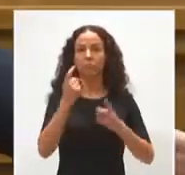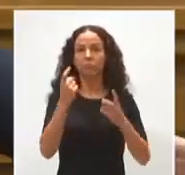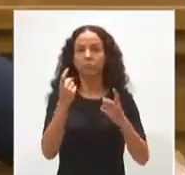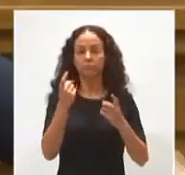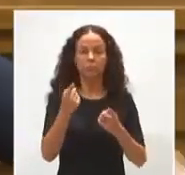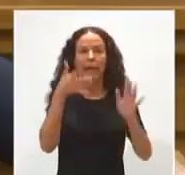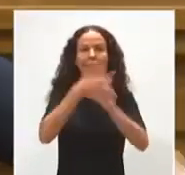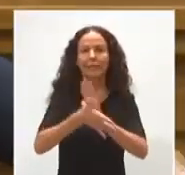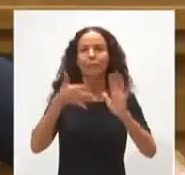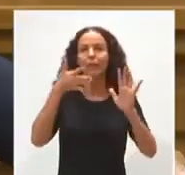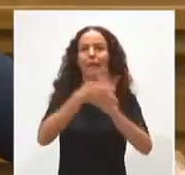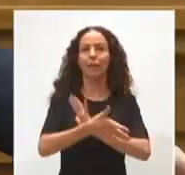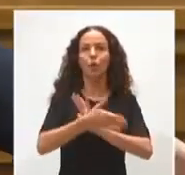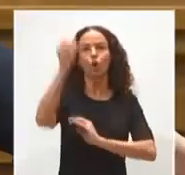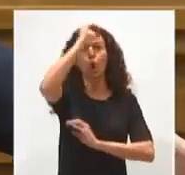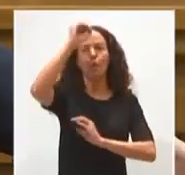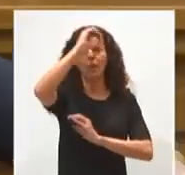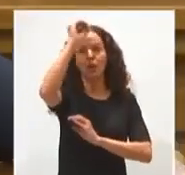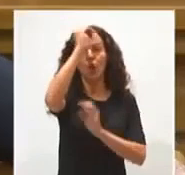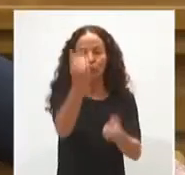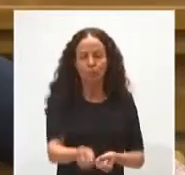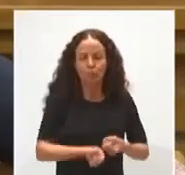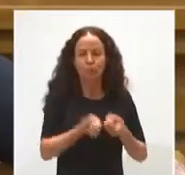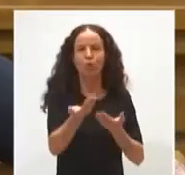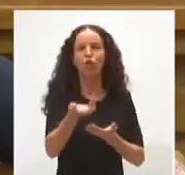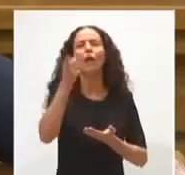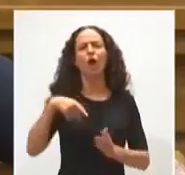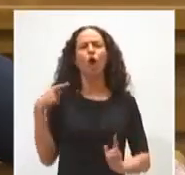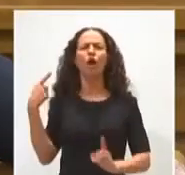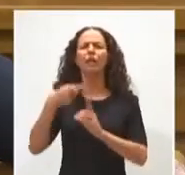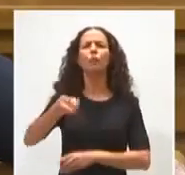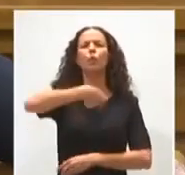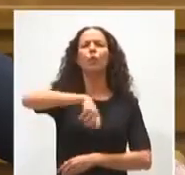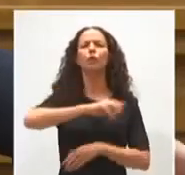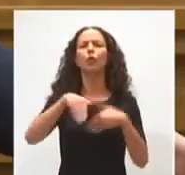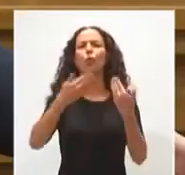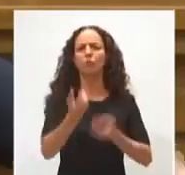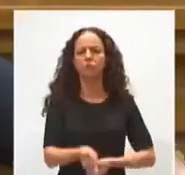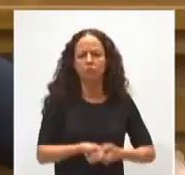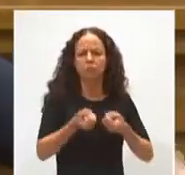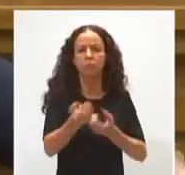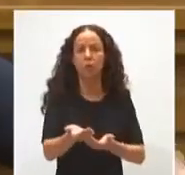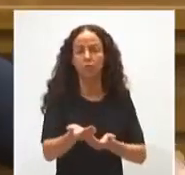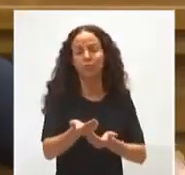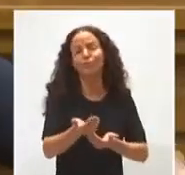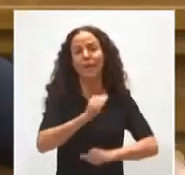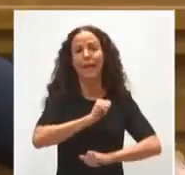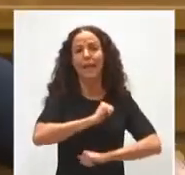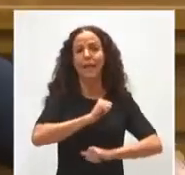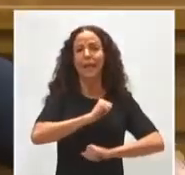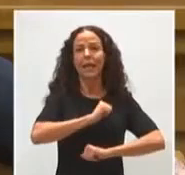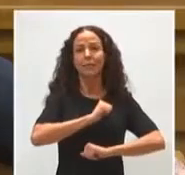lo que hay lo que pensamos sino lo que queremos y es algo en lo que espero que no defraudemos yo desde luego voy